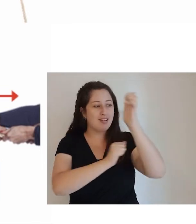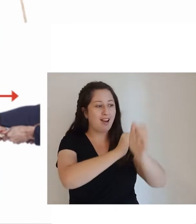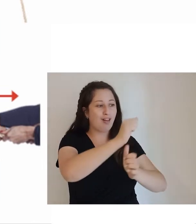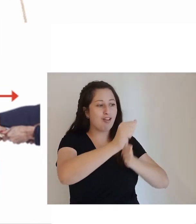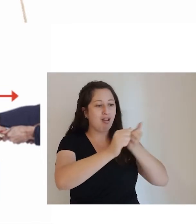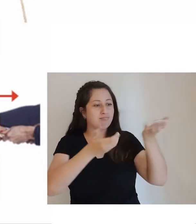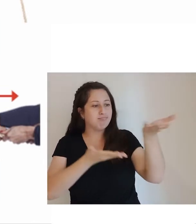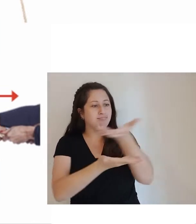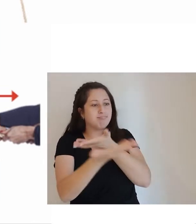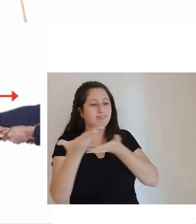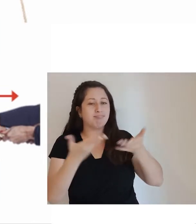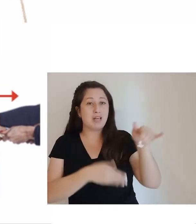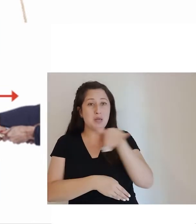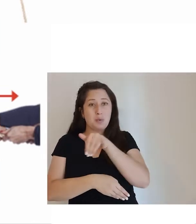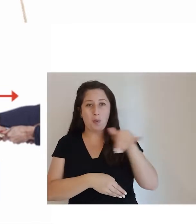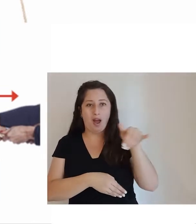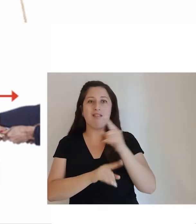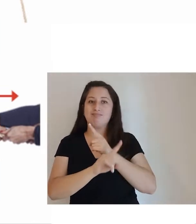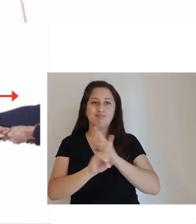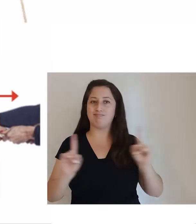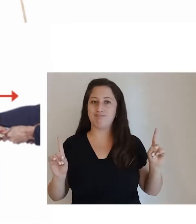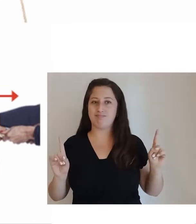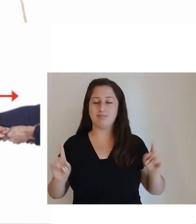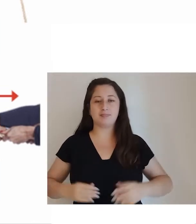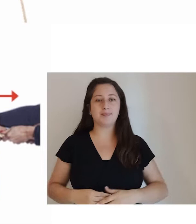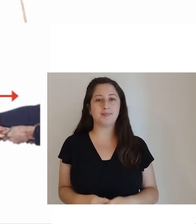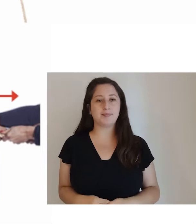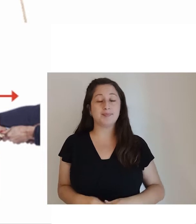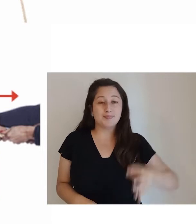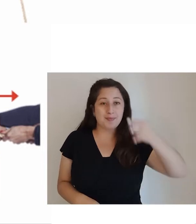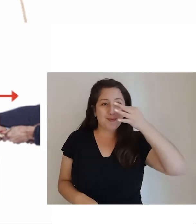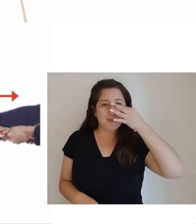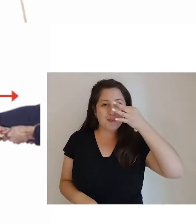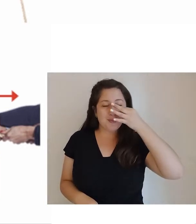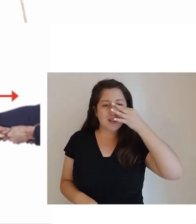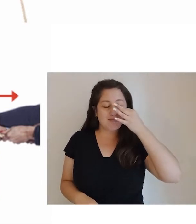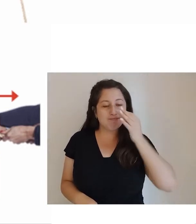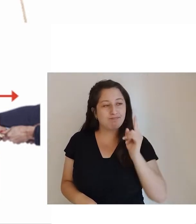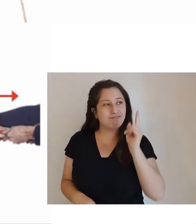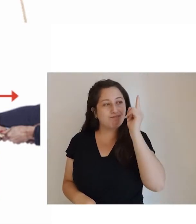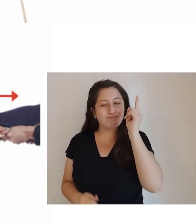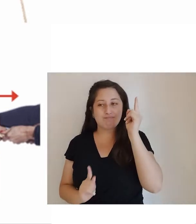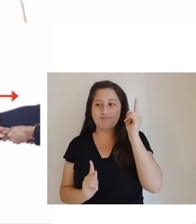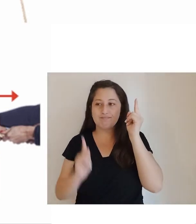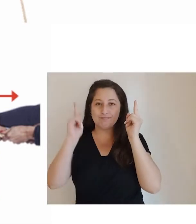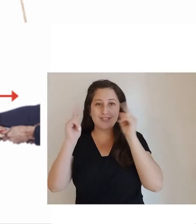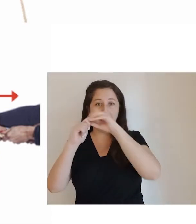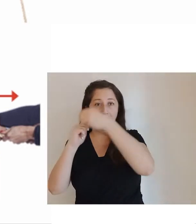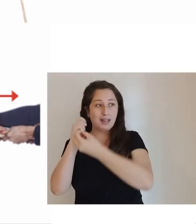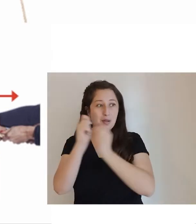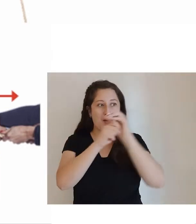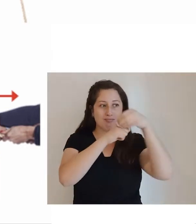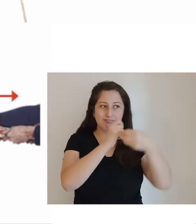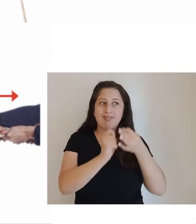equitativamente o de igual forma los electrones. Observa las flechas arriba de los átomos